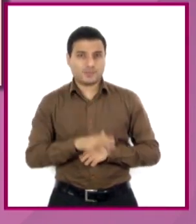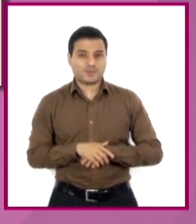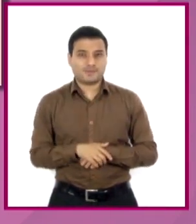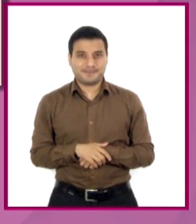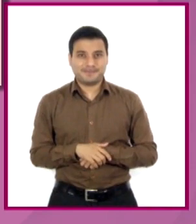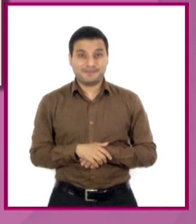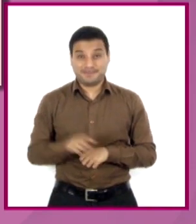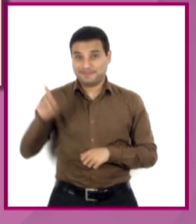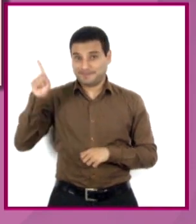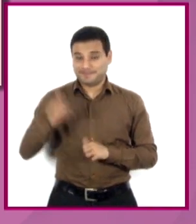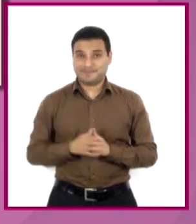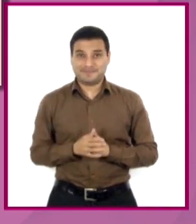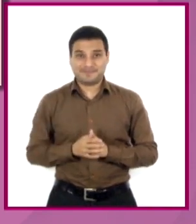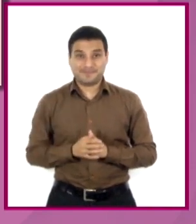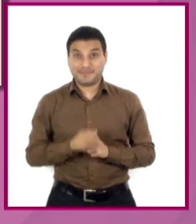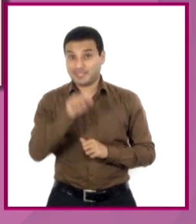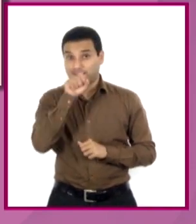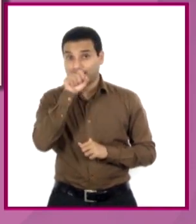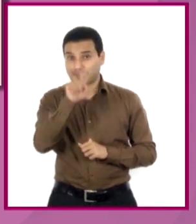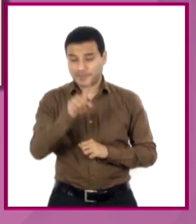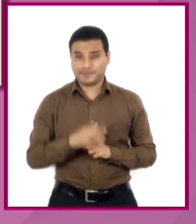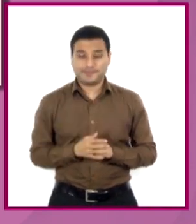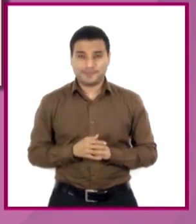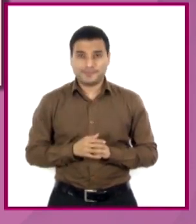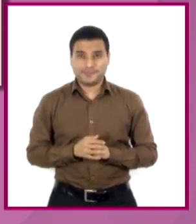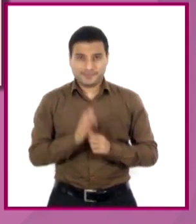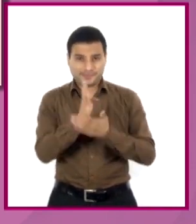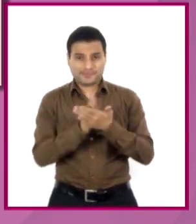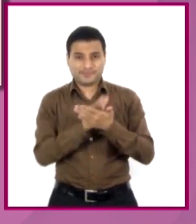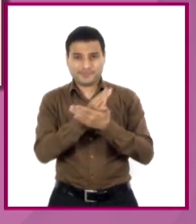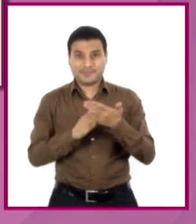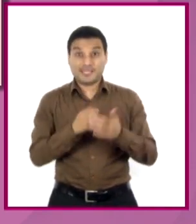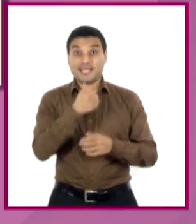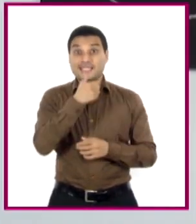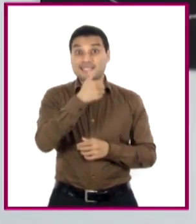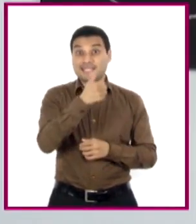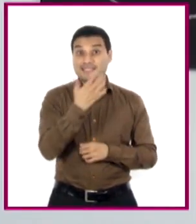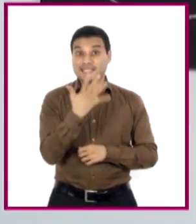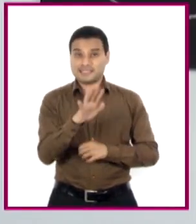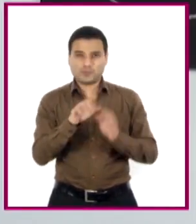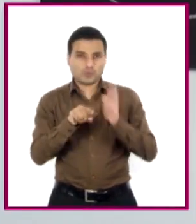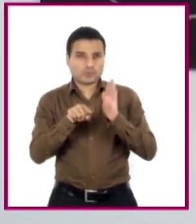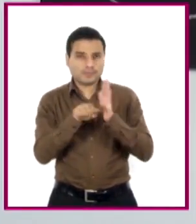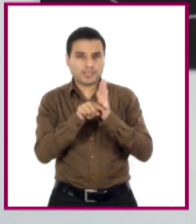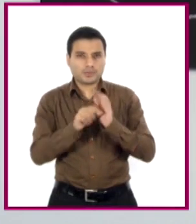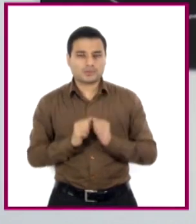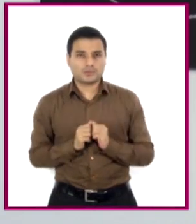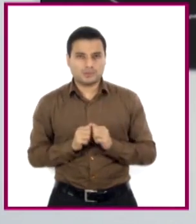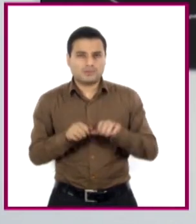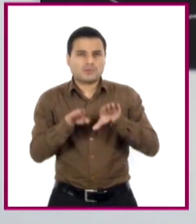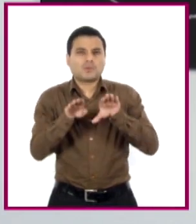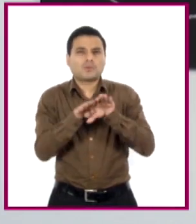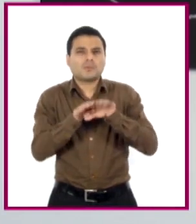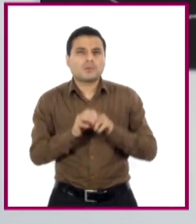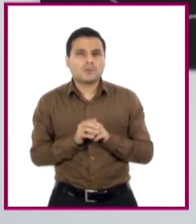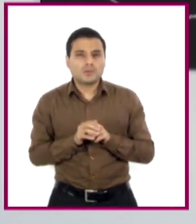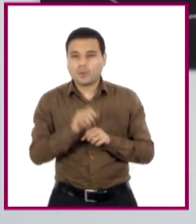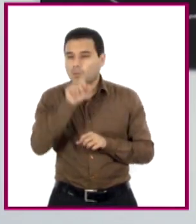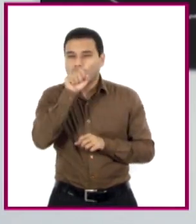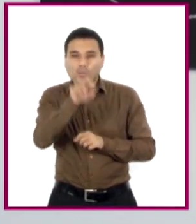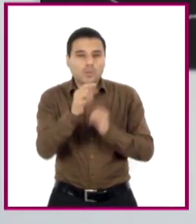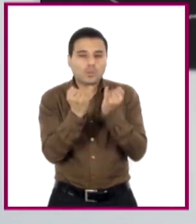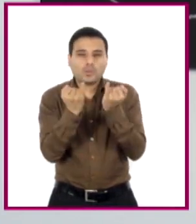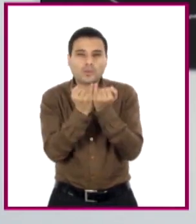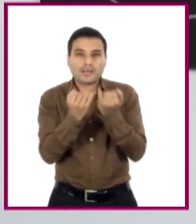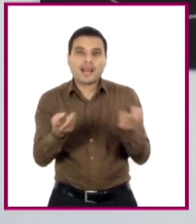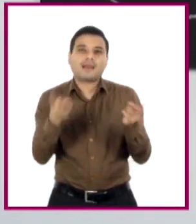décimos. Asimismo, la fracción 6 décimos negativo se ubica exactamente en el lado